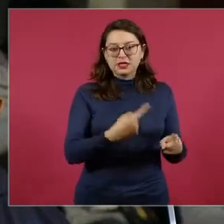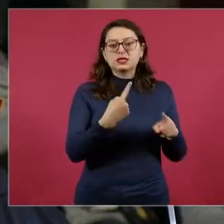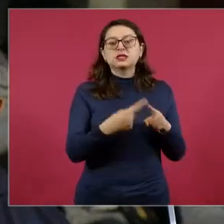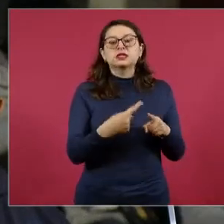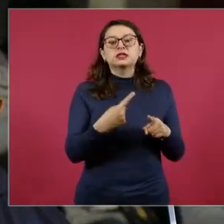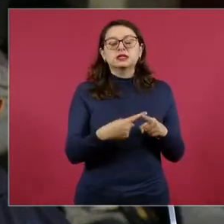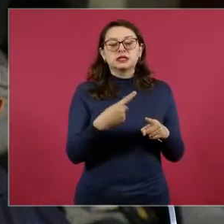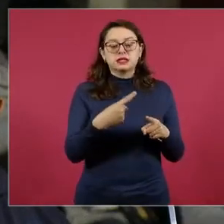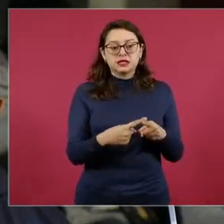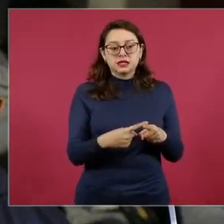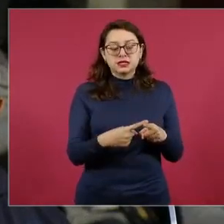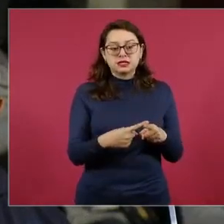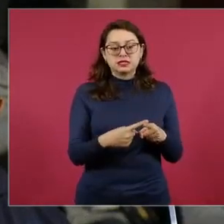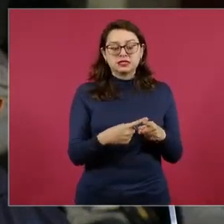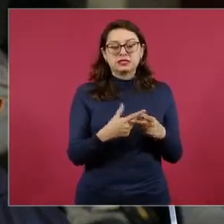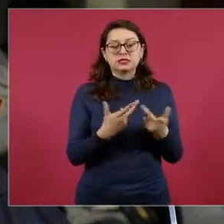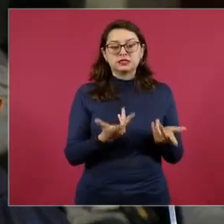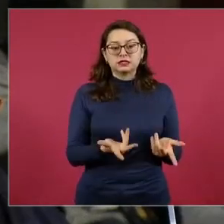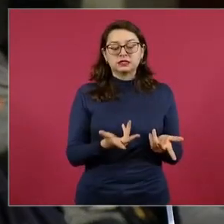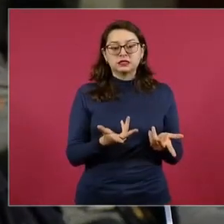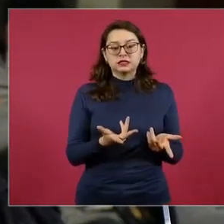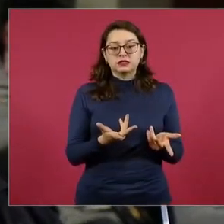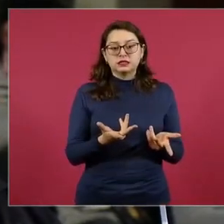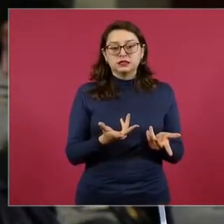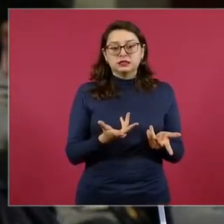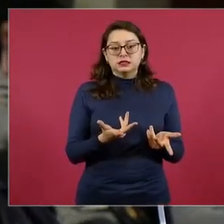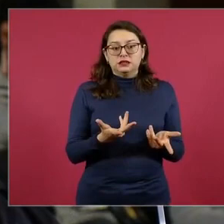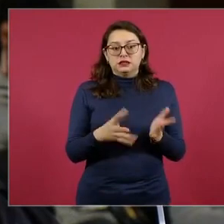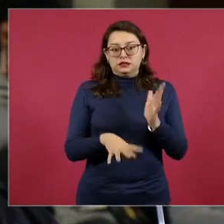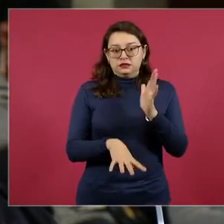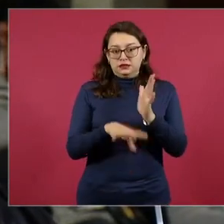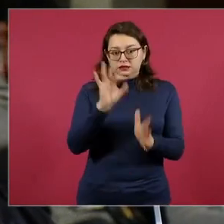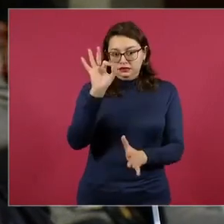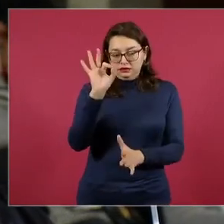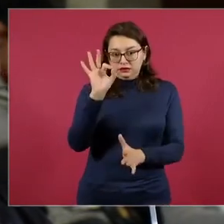no fueron las que las localizaron? Eso es lo que marca el protocolo.